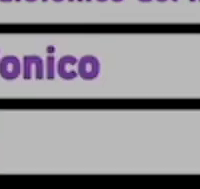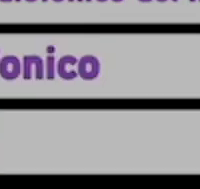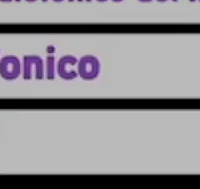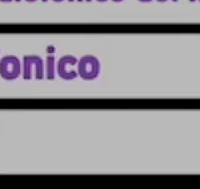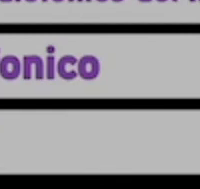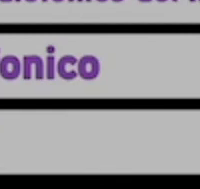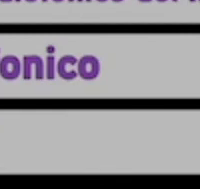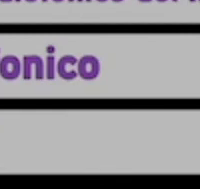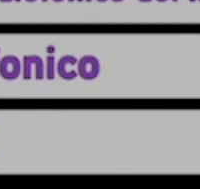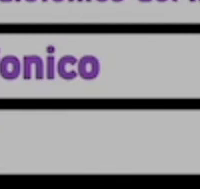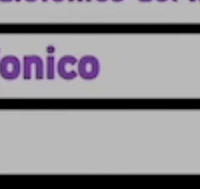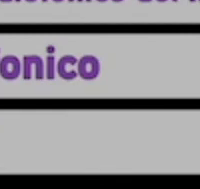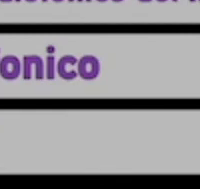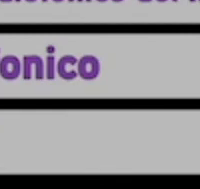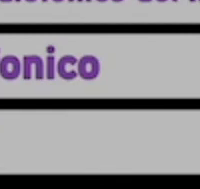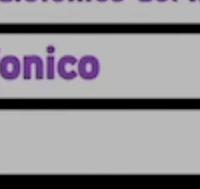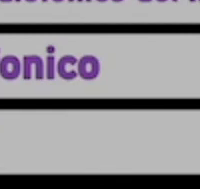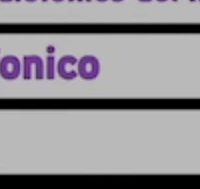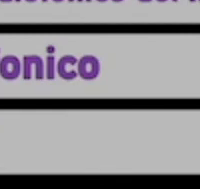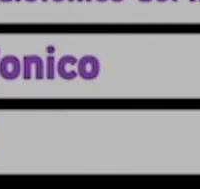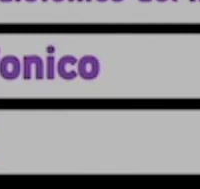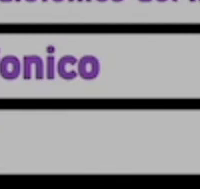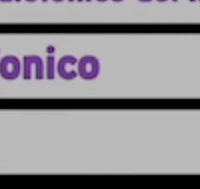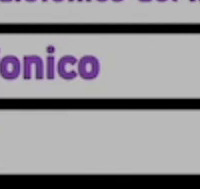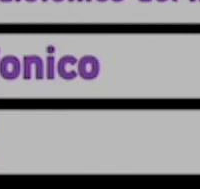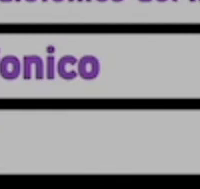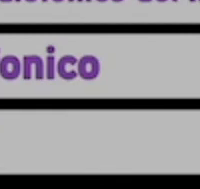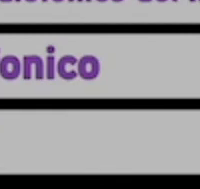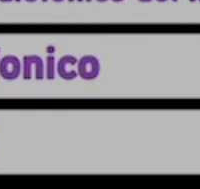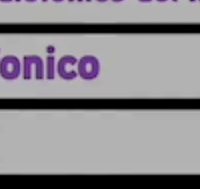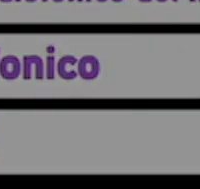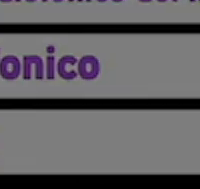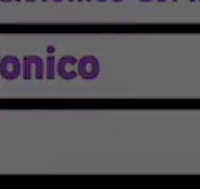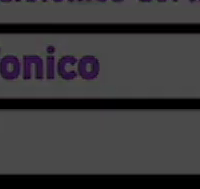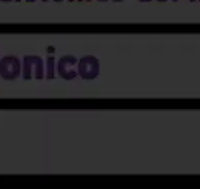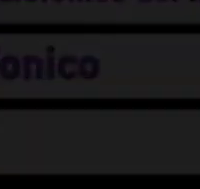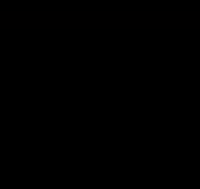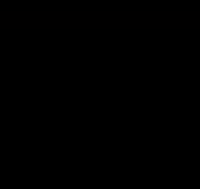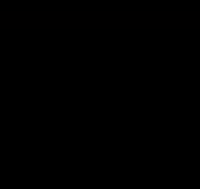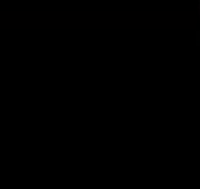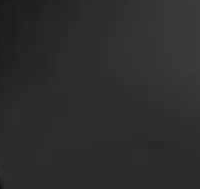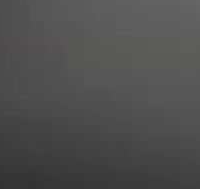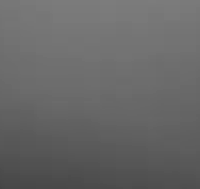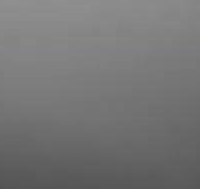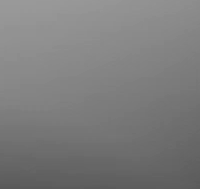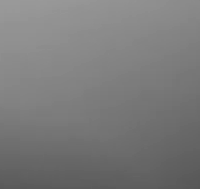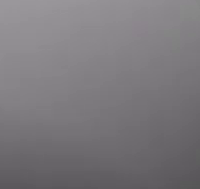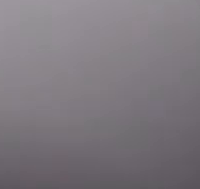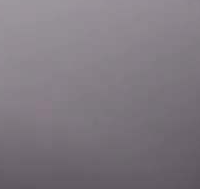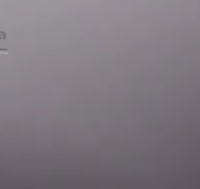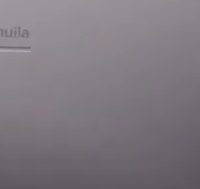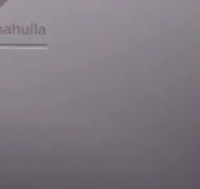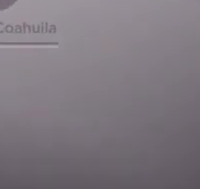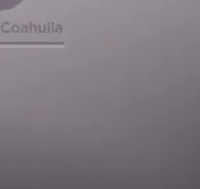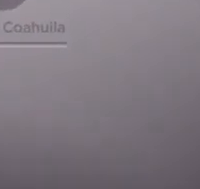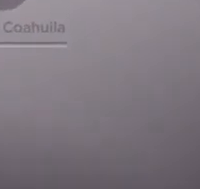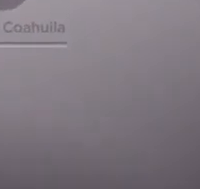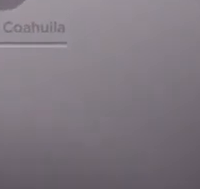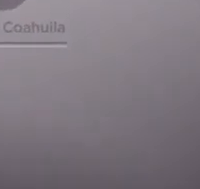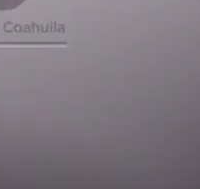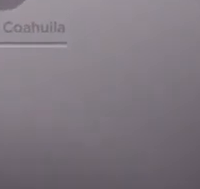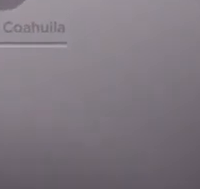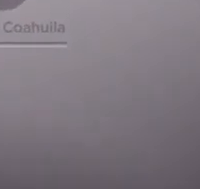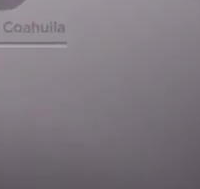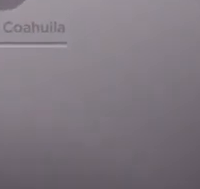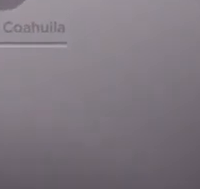urna_yeck queremos tener comunicación con usted pasarla muy bien hasta la próxima semana Gracias por acompañarnos en una